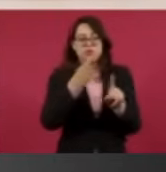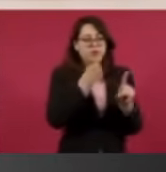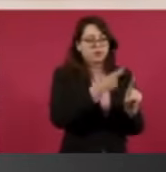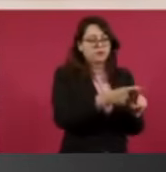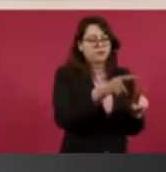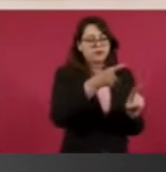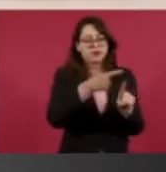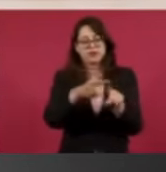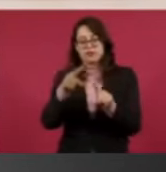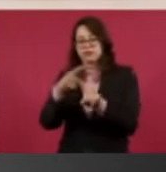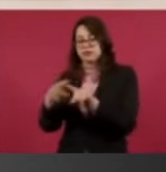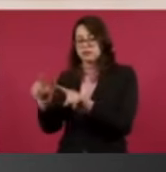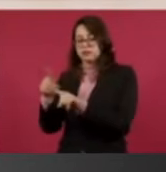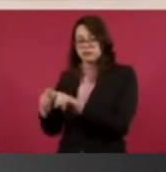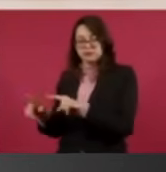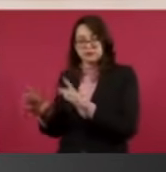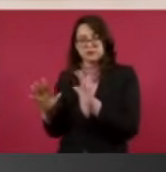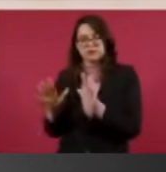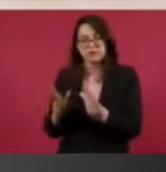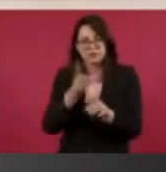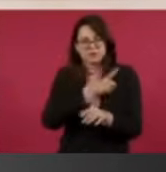del proceso productivo.